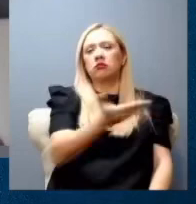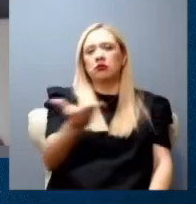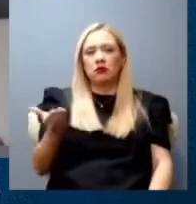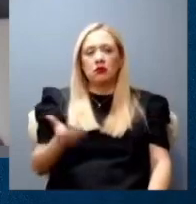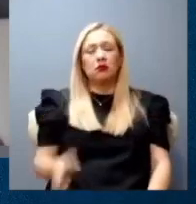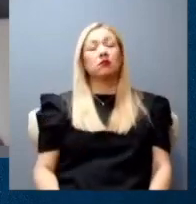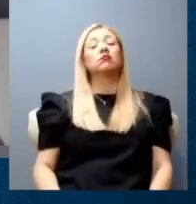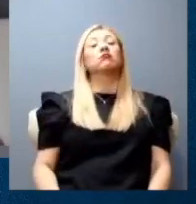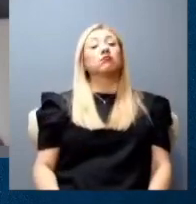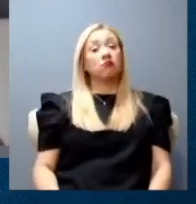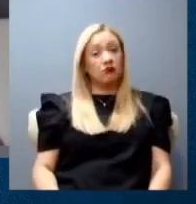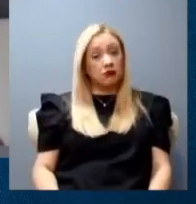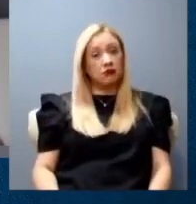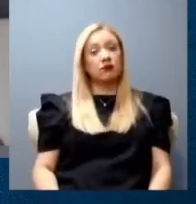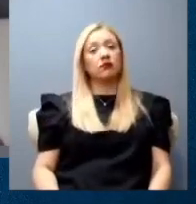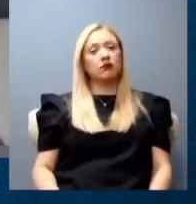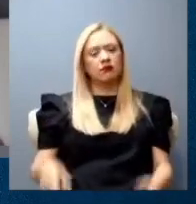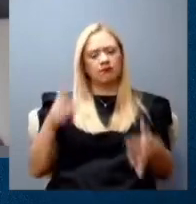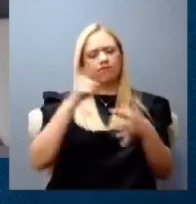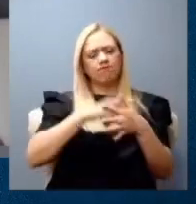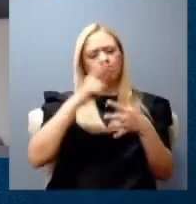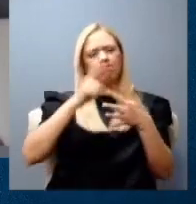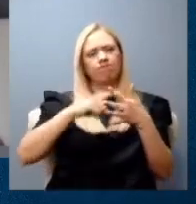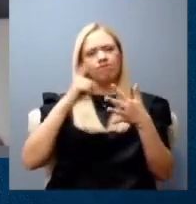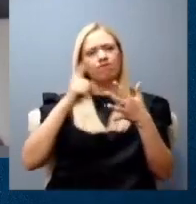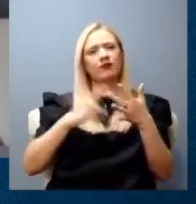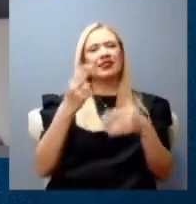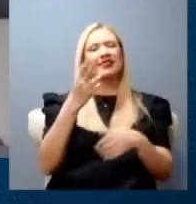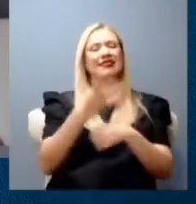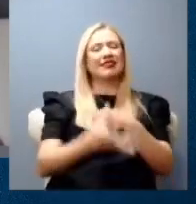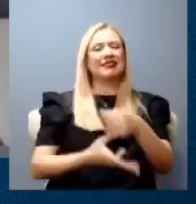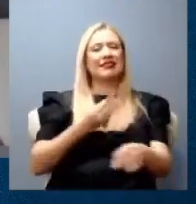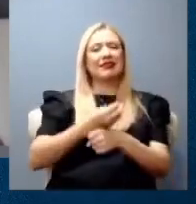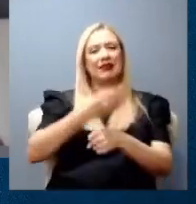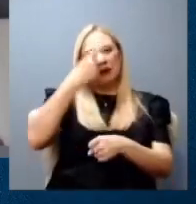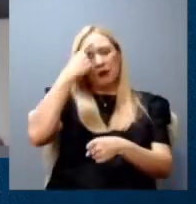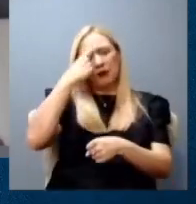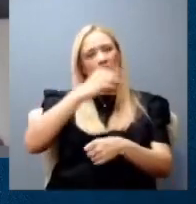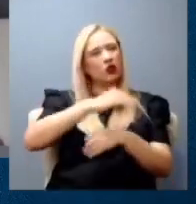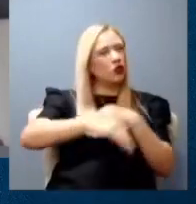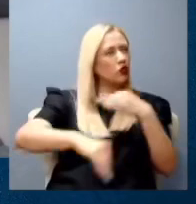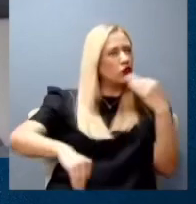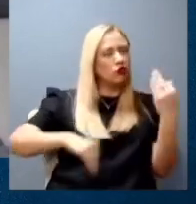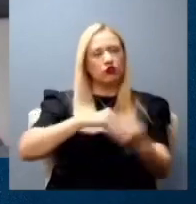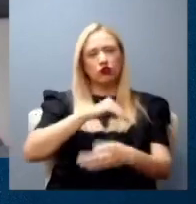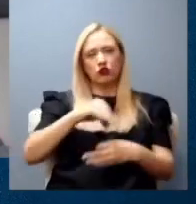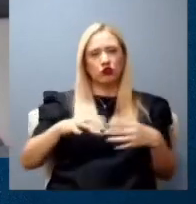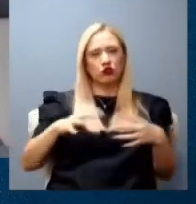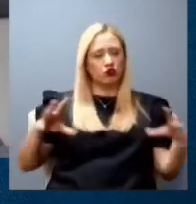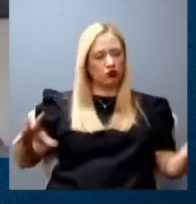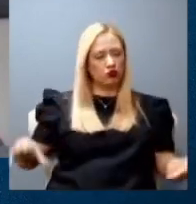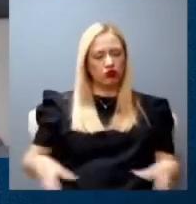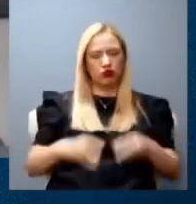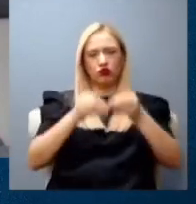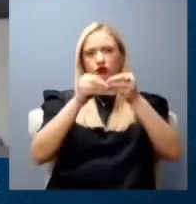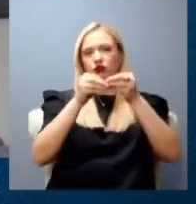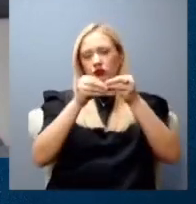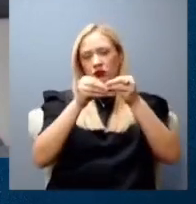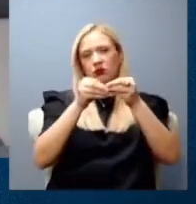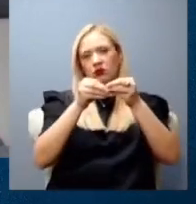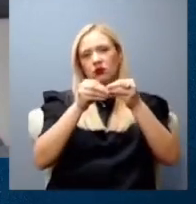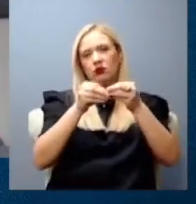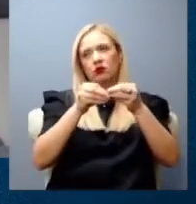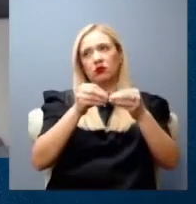de lo posible, pues lo que hay que buscar es una reparación integral que incluya todos los componentes, porque no